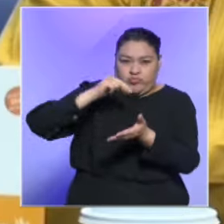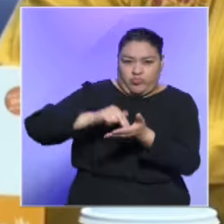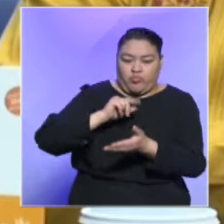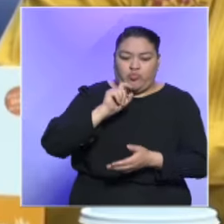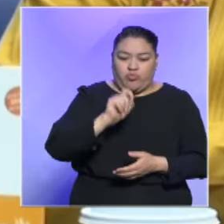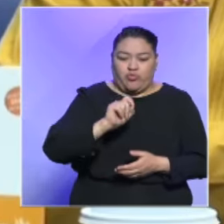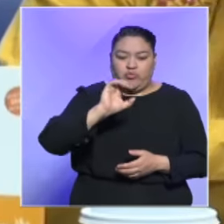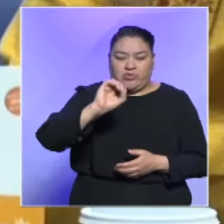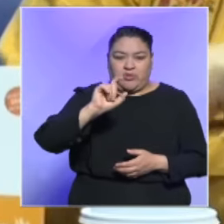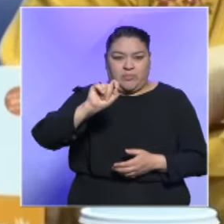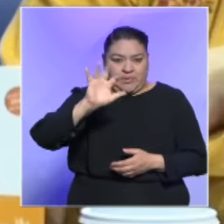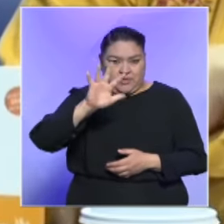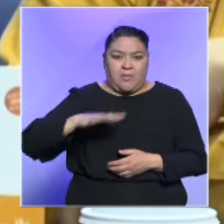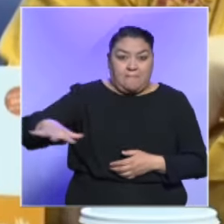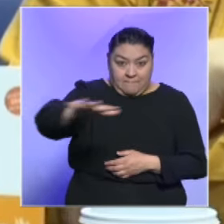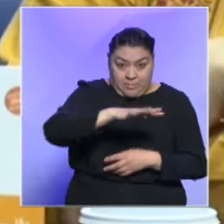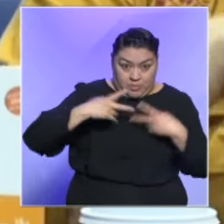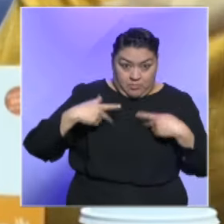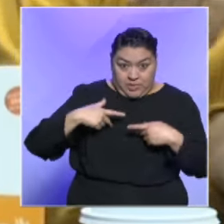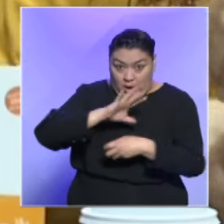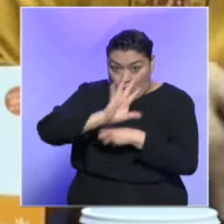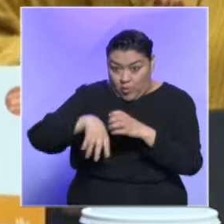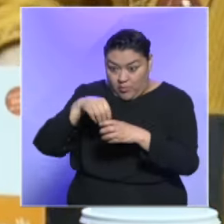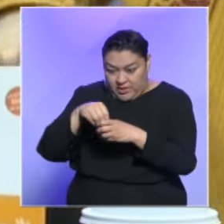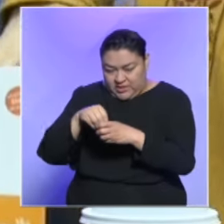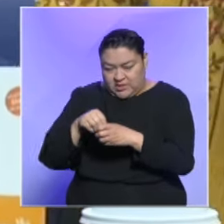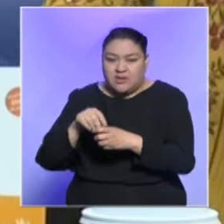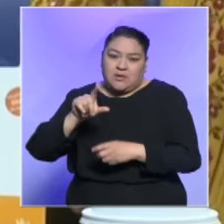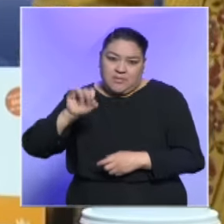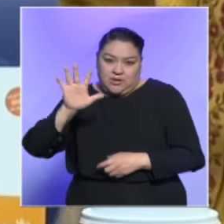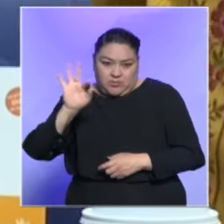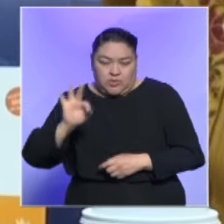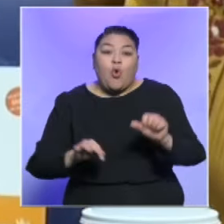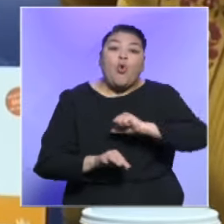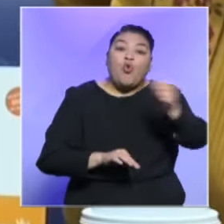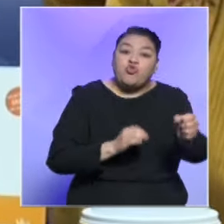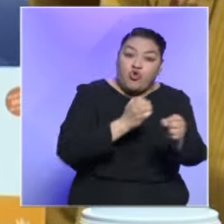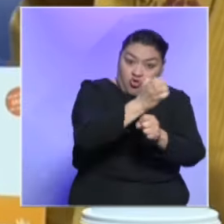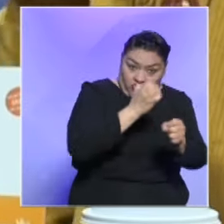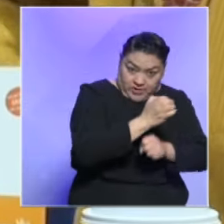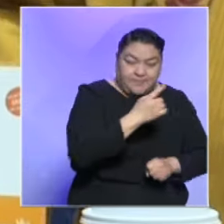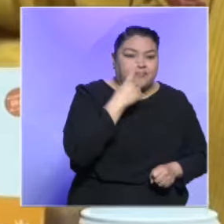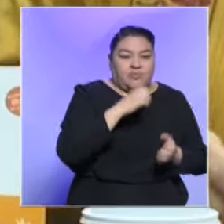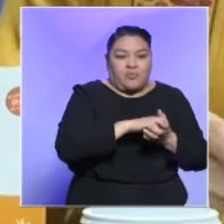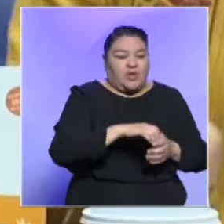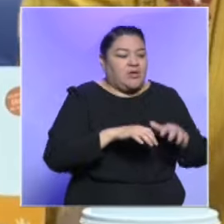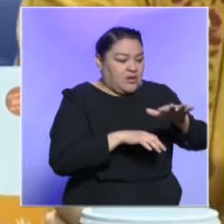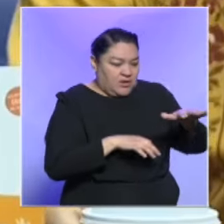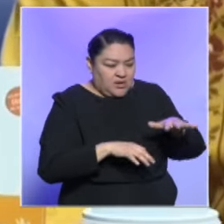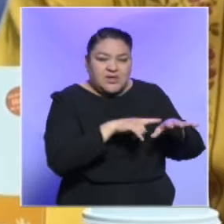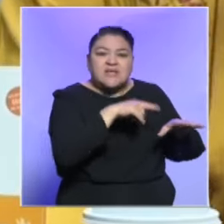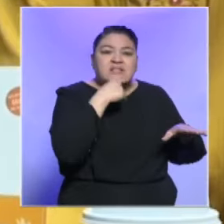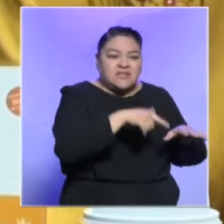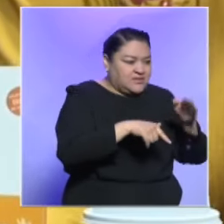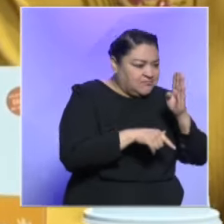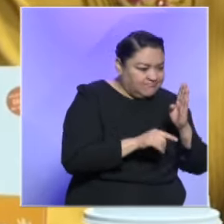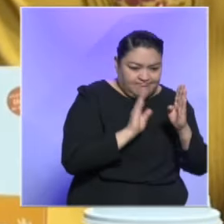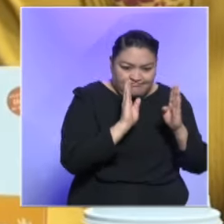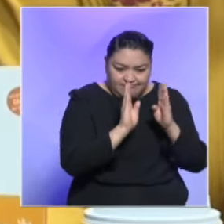del padrón electoral. Pero en dos entidades hay otra diferencia de 12 veces entre un umbral y en